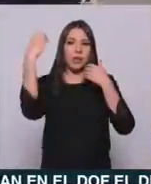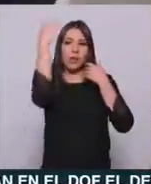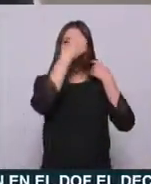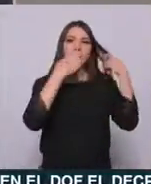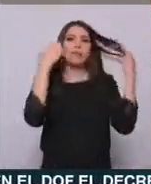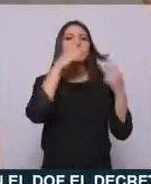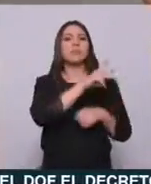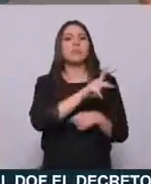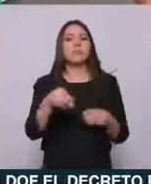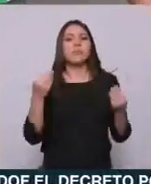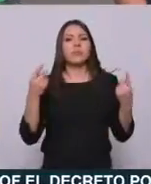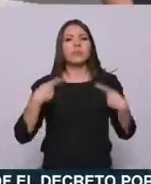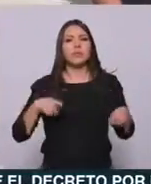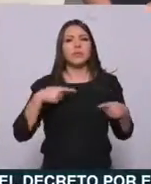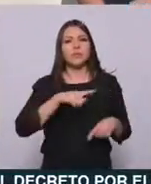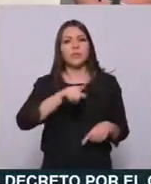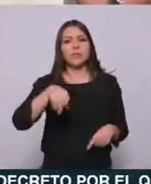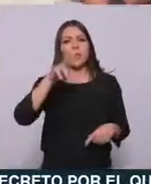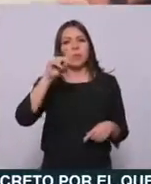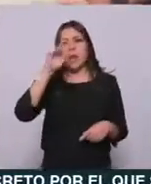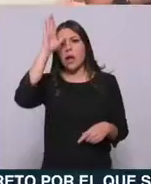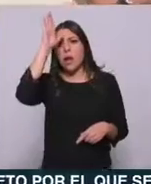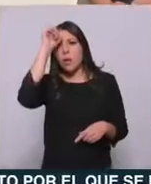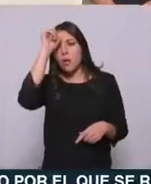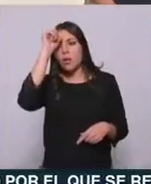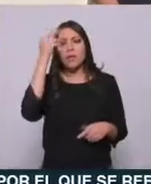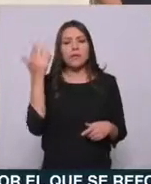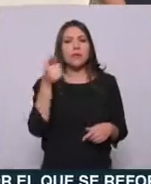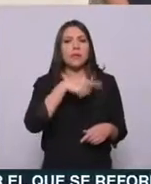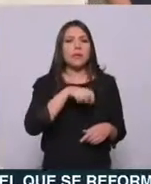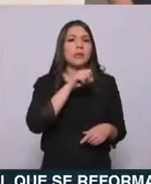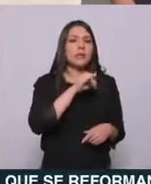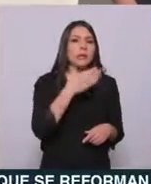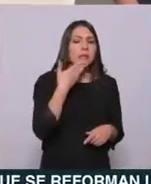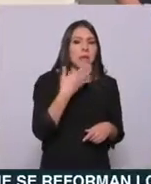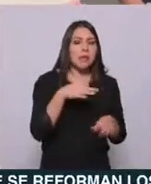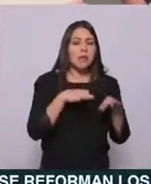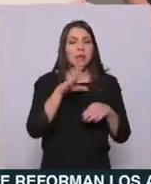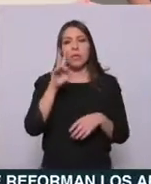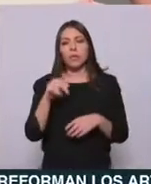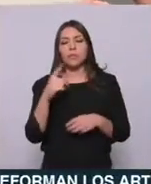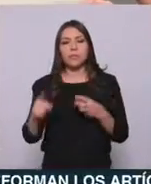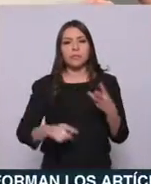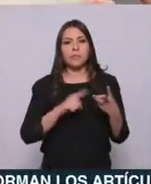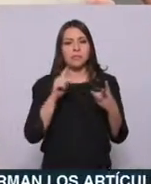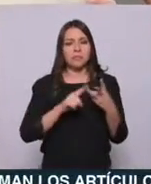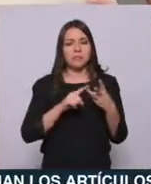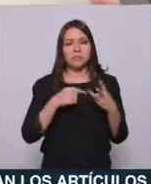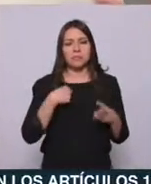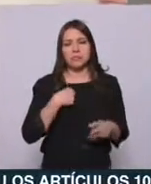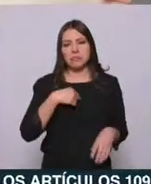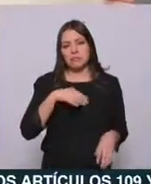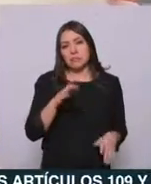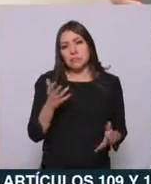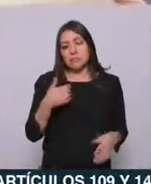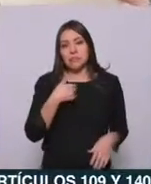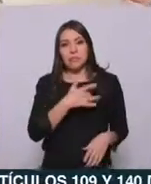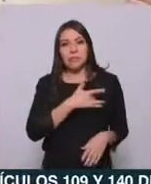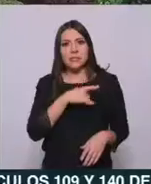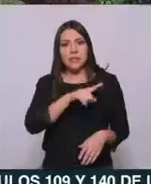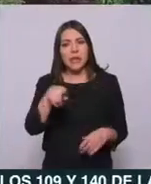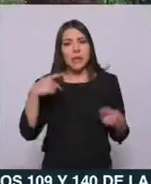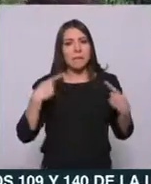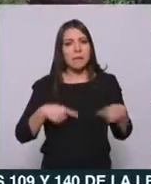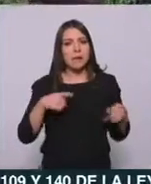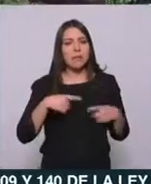mucha inconformidad en términos de si están siendo objetivas o no. Y tercero, pues creo que hay una preocupación real en